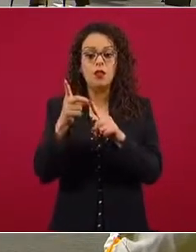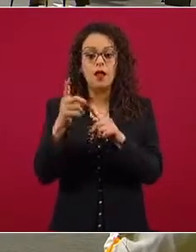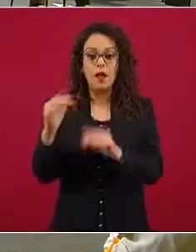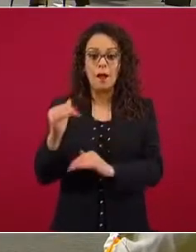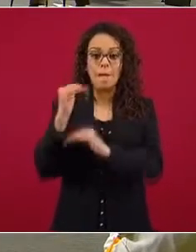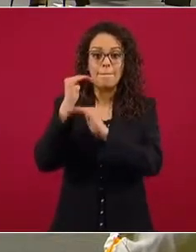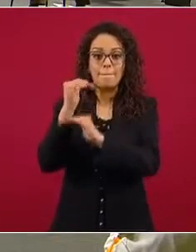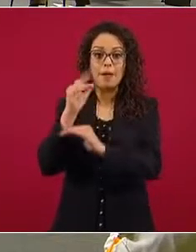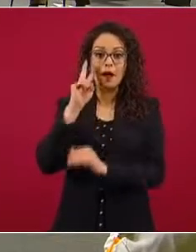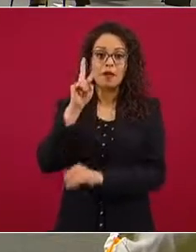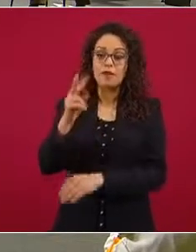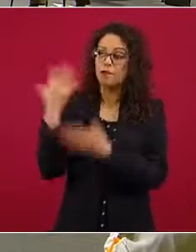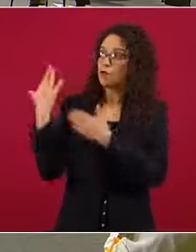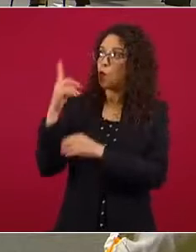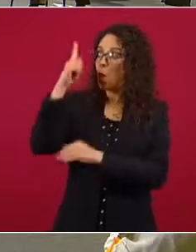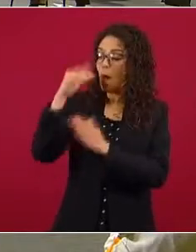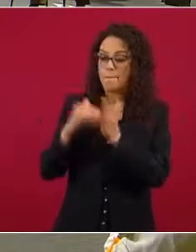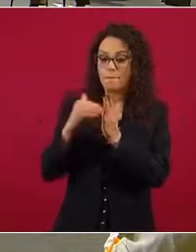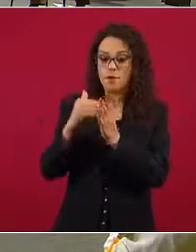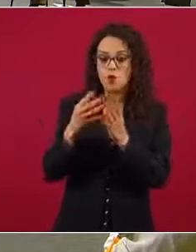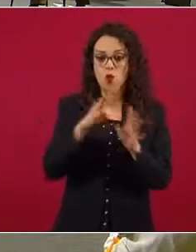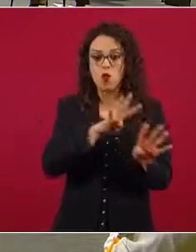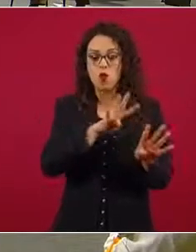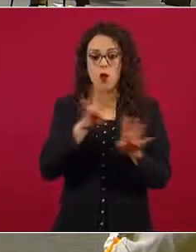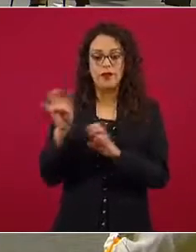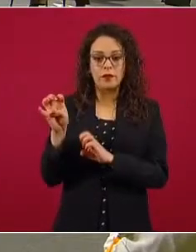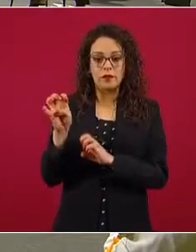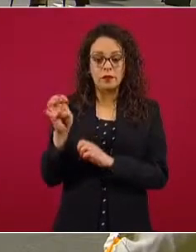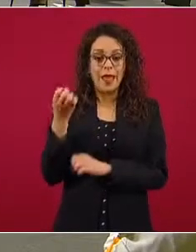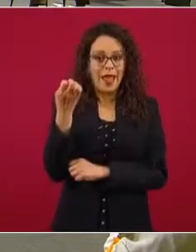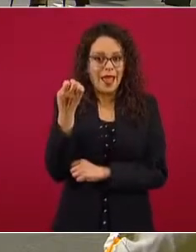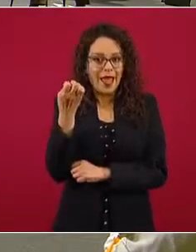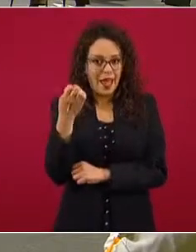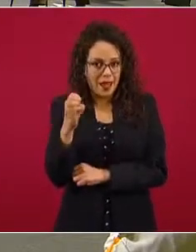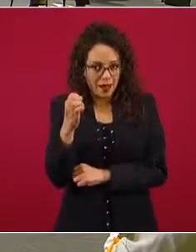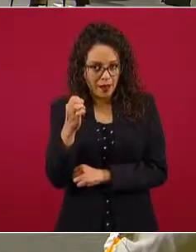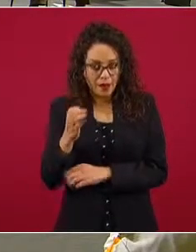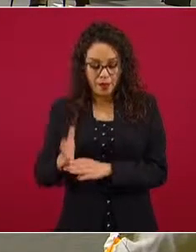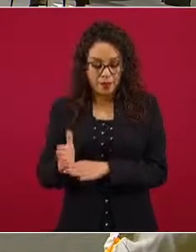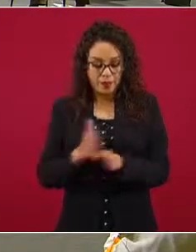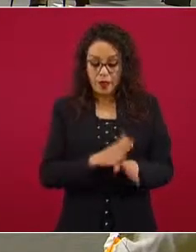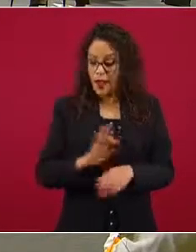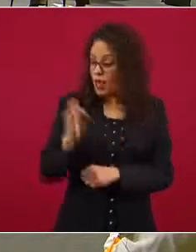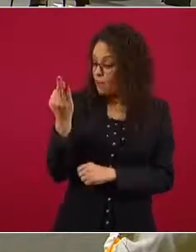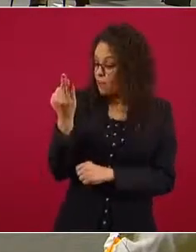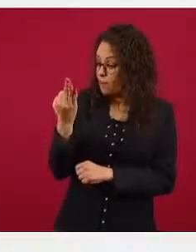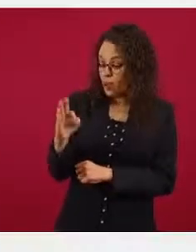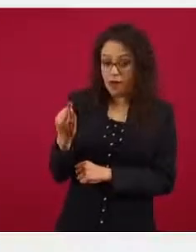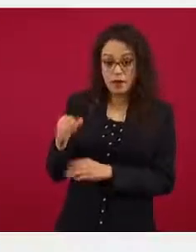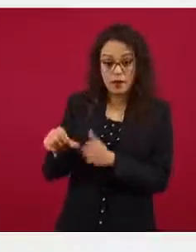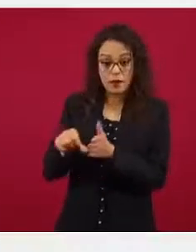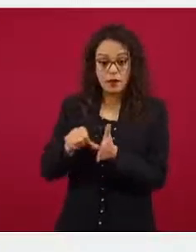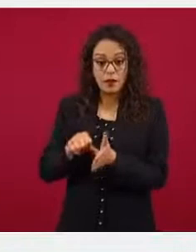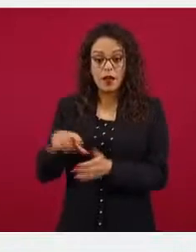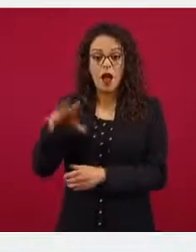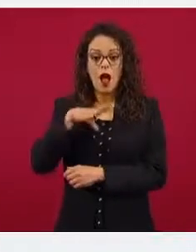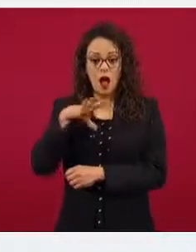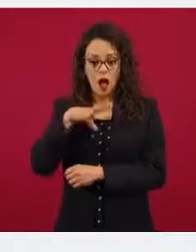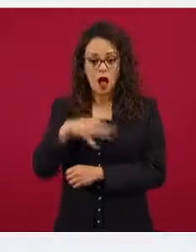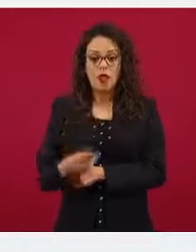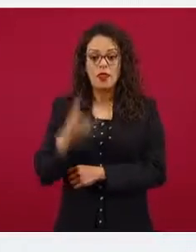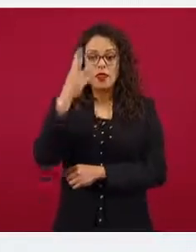1.400.000 en enero. Pero febrero hay compromisos de 3